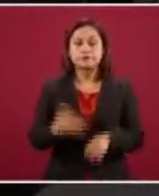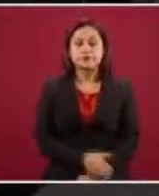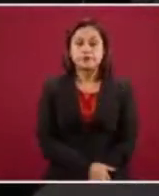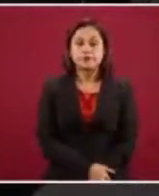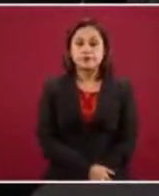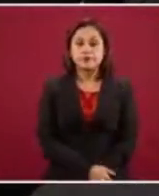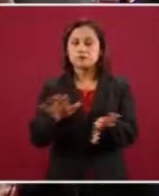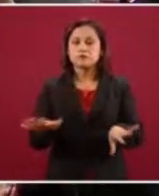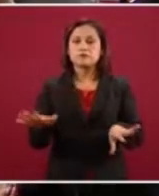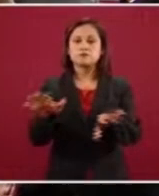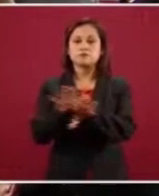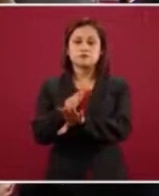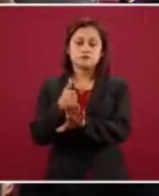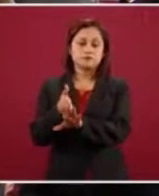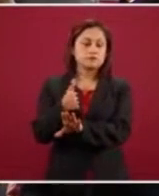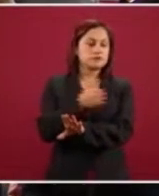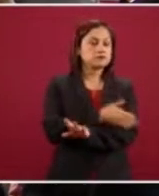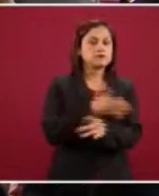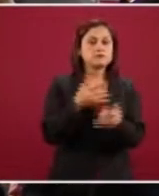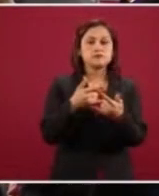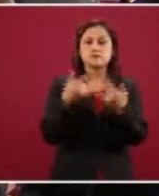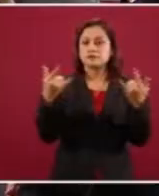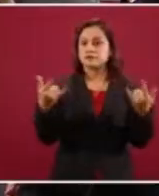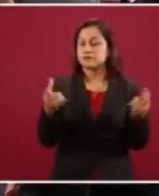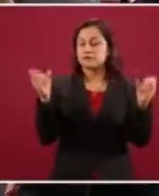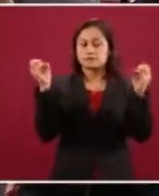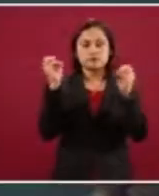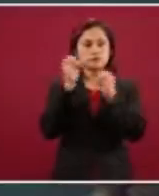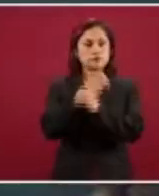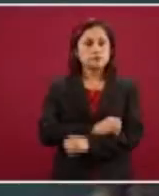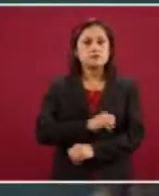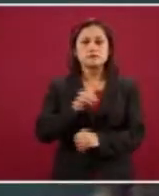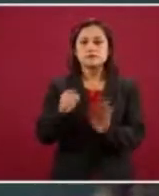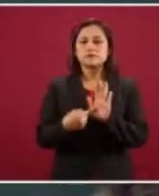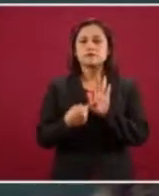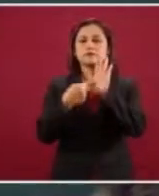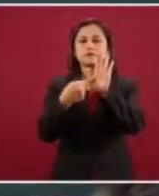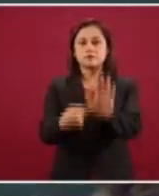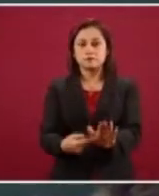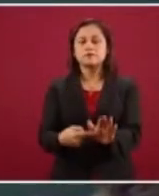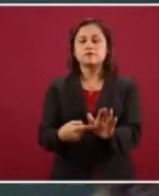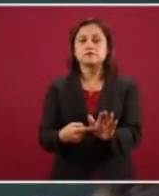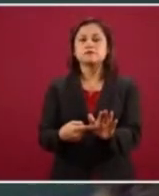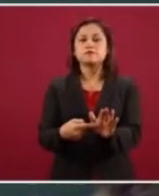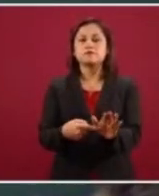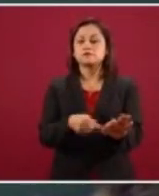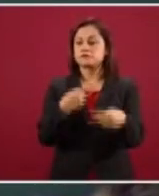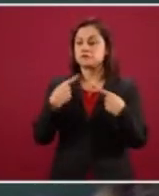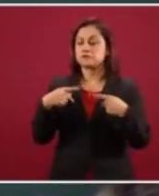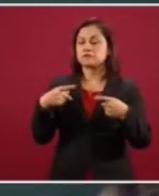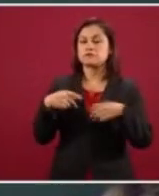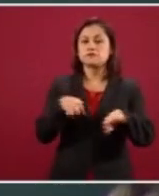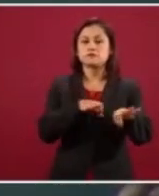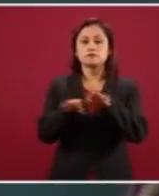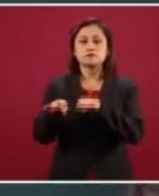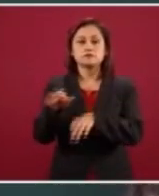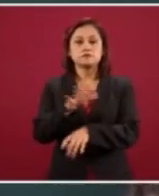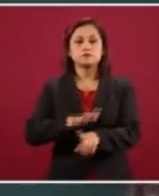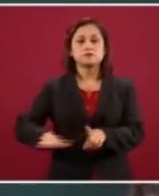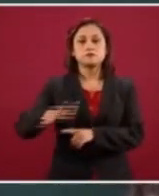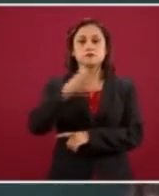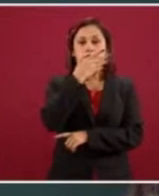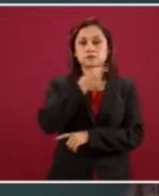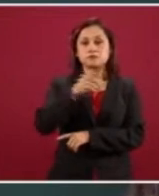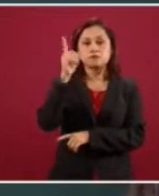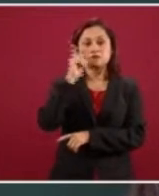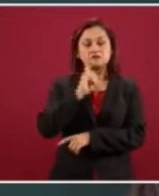deuda histórica con los emolumentos de los mexicanos, además de que se reactiva la competitividad de los trabajadores nacionales con respecto al